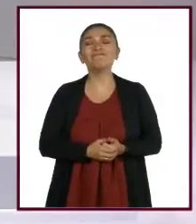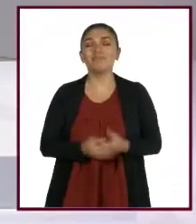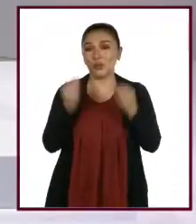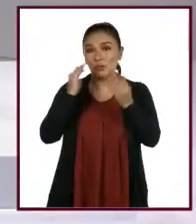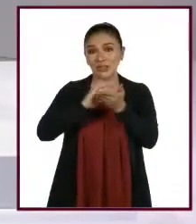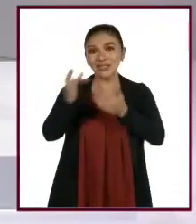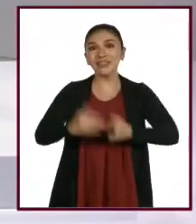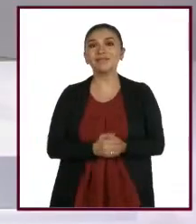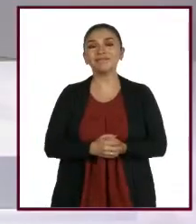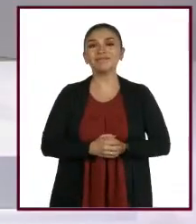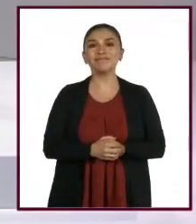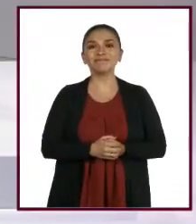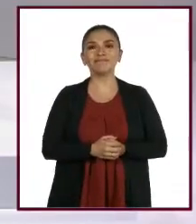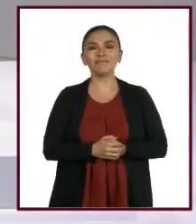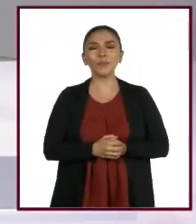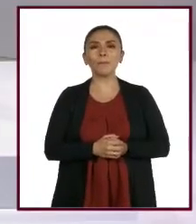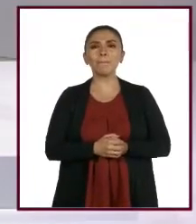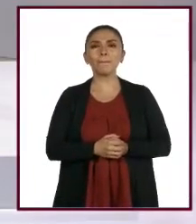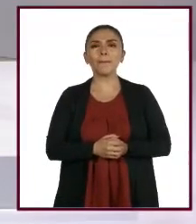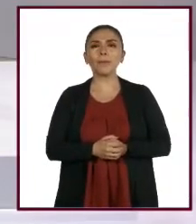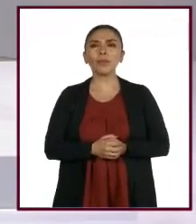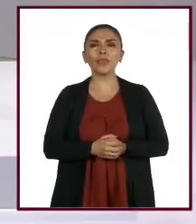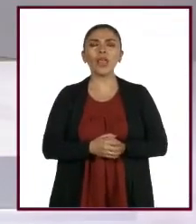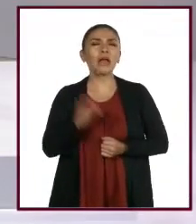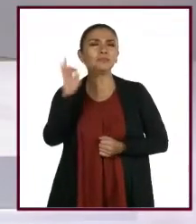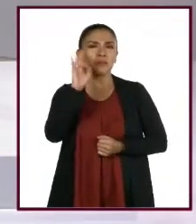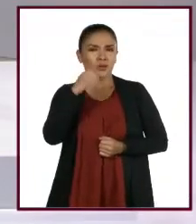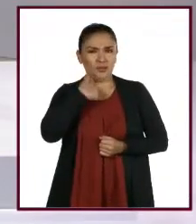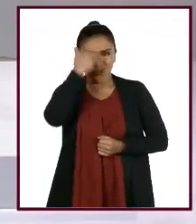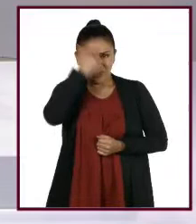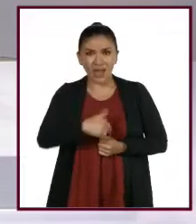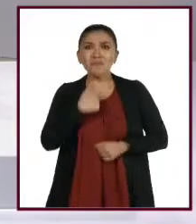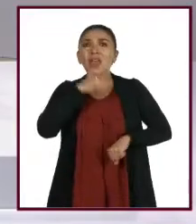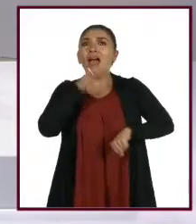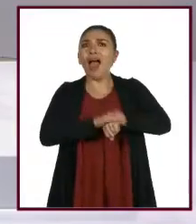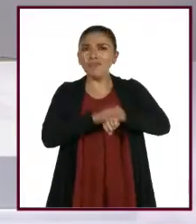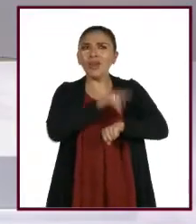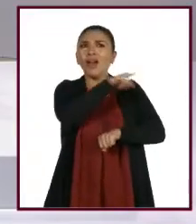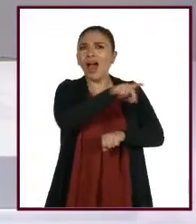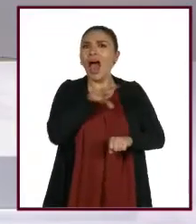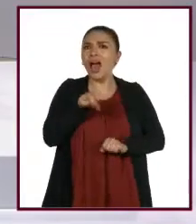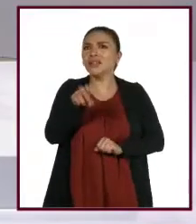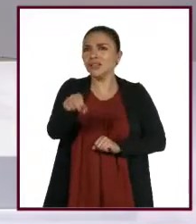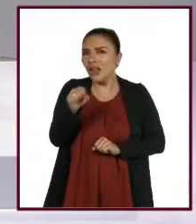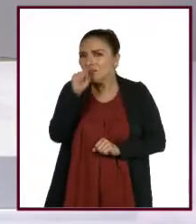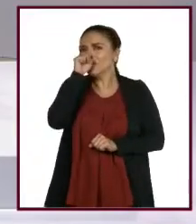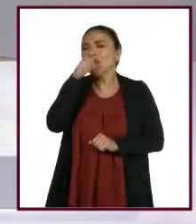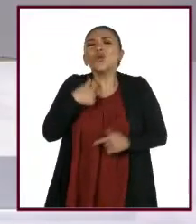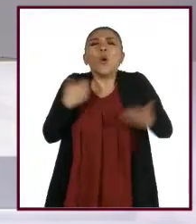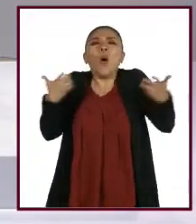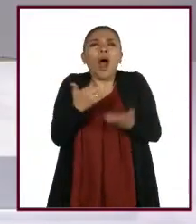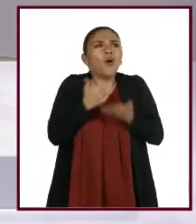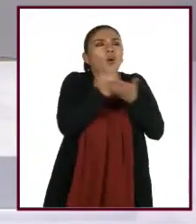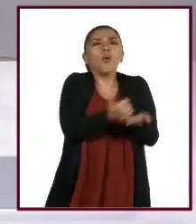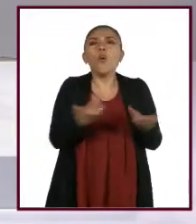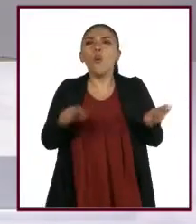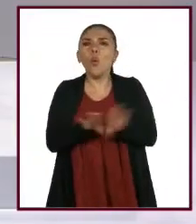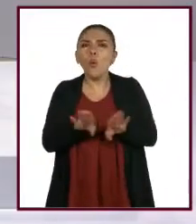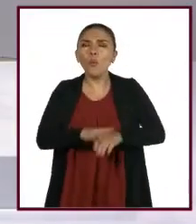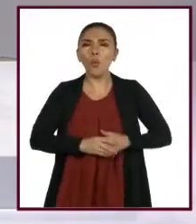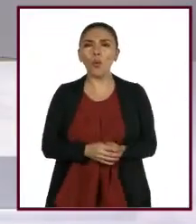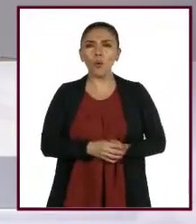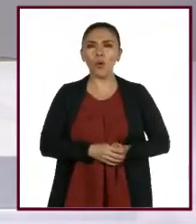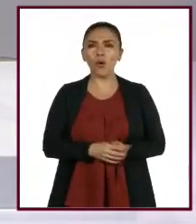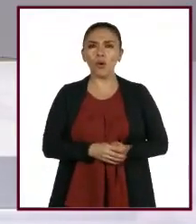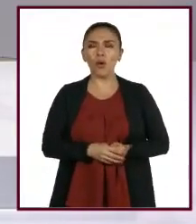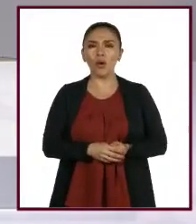gracias, doctor. ¿Qué puedo hacer si sé de un amigo que consume inhalantes? Nos pregunta también aquí